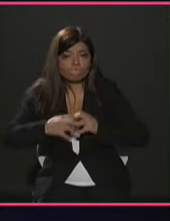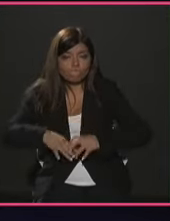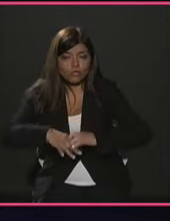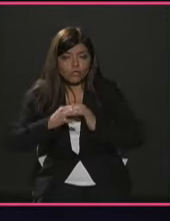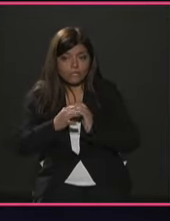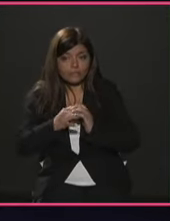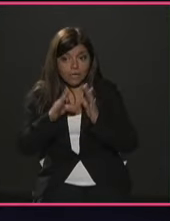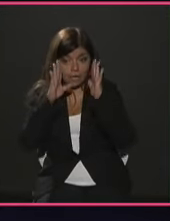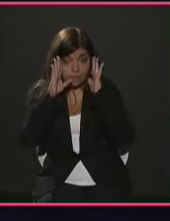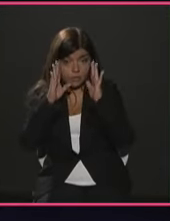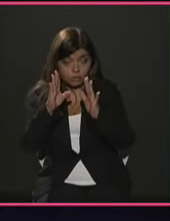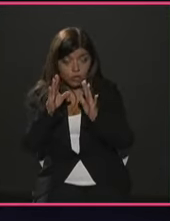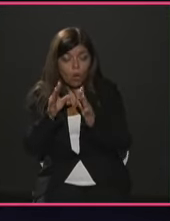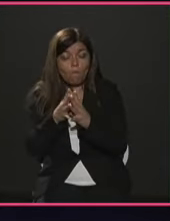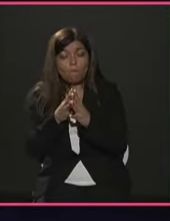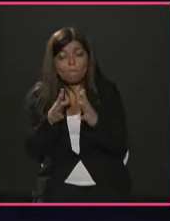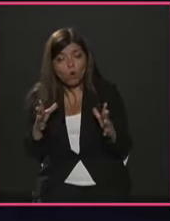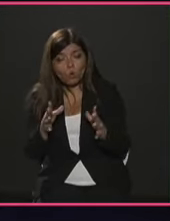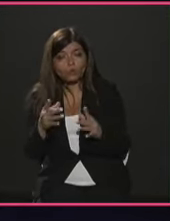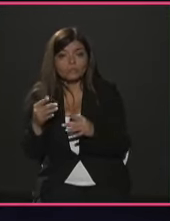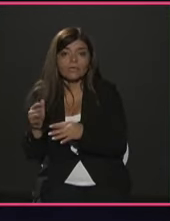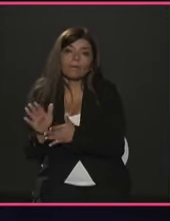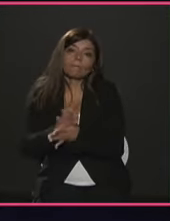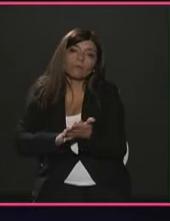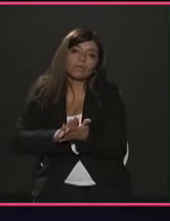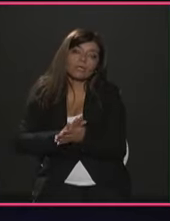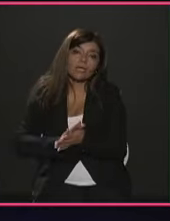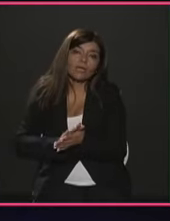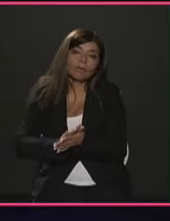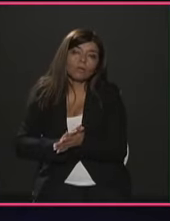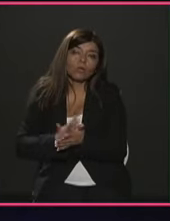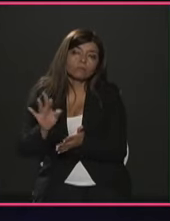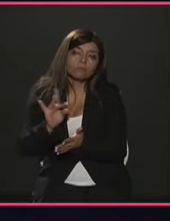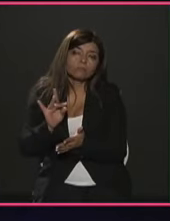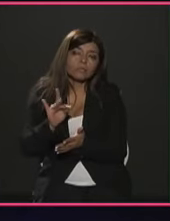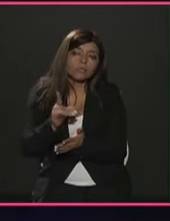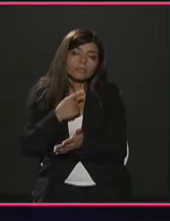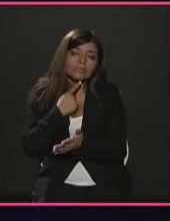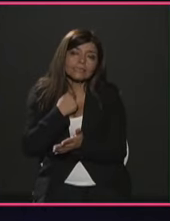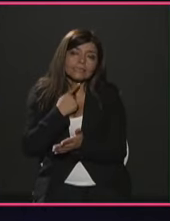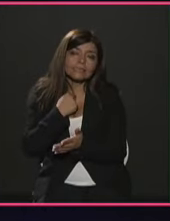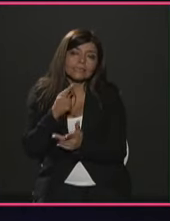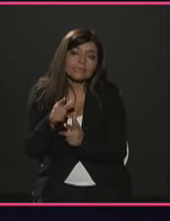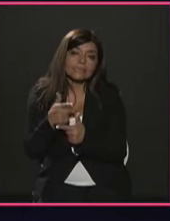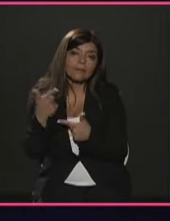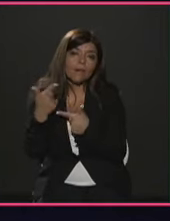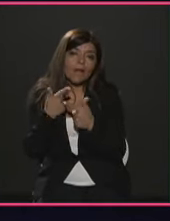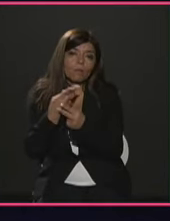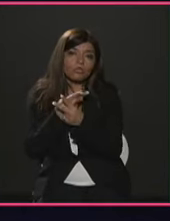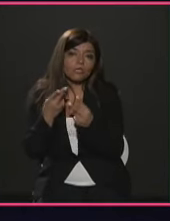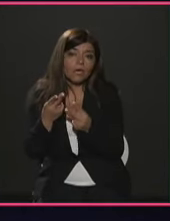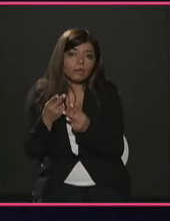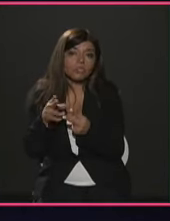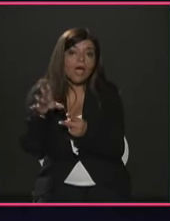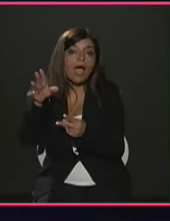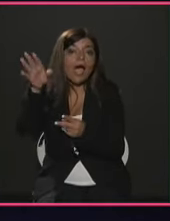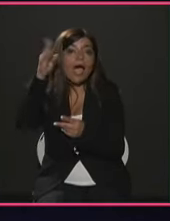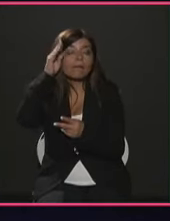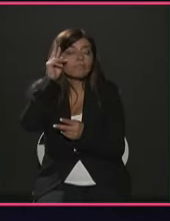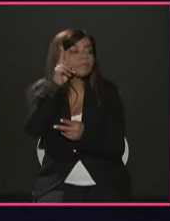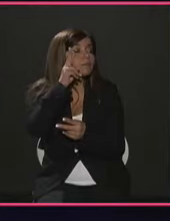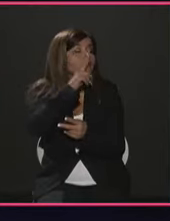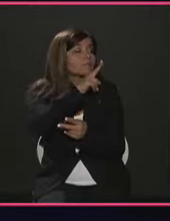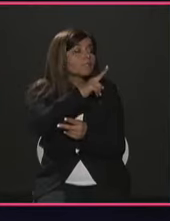y ojo pueden haber muchas lecciones interesantes para la política pública que podamos aprender de la propia naturaleza